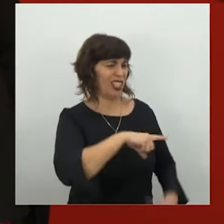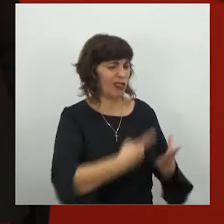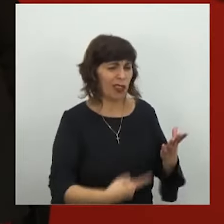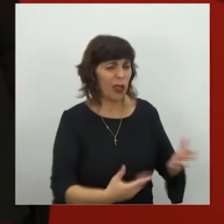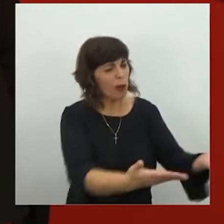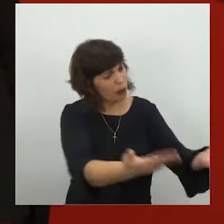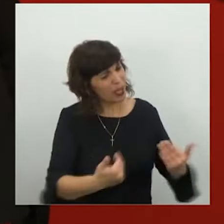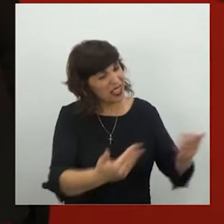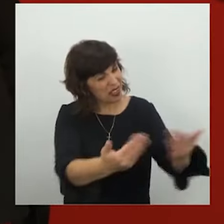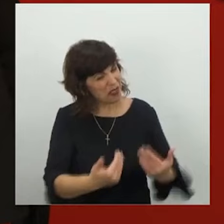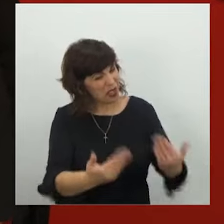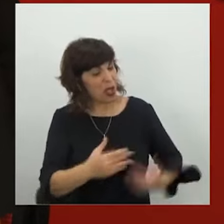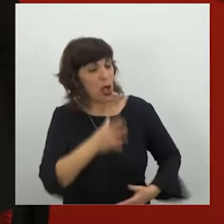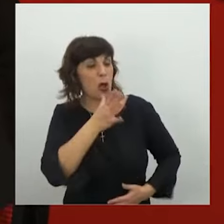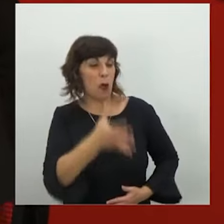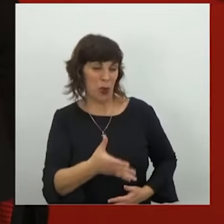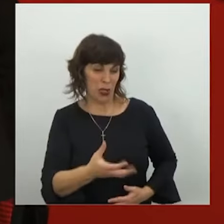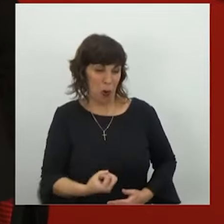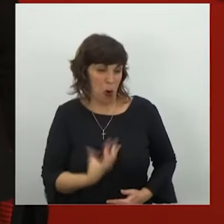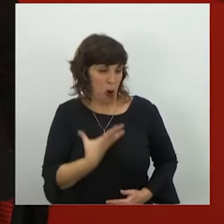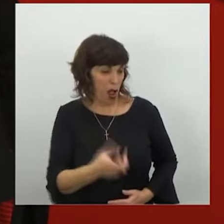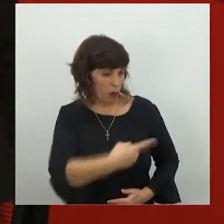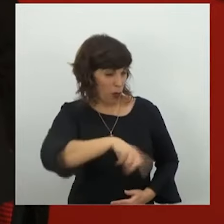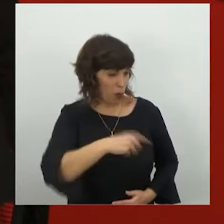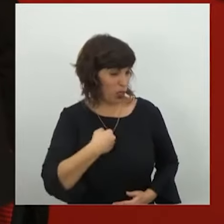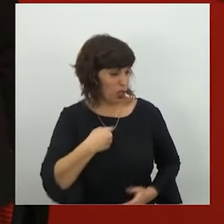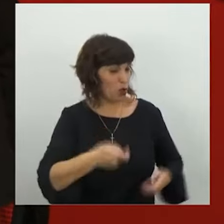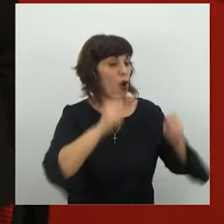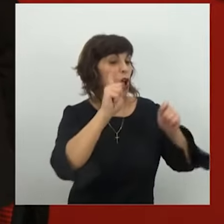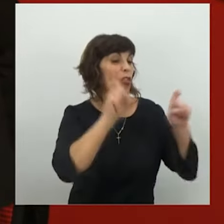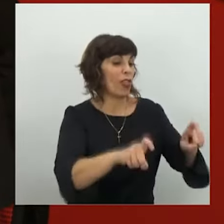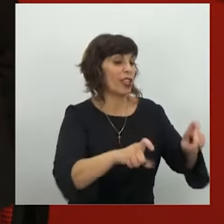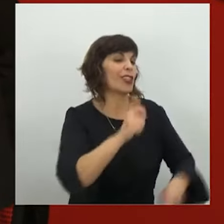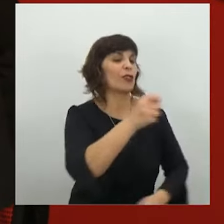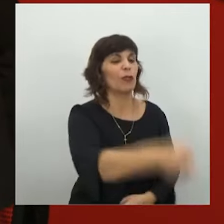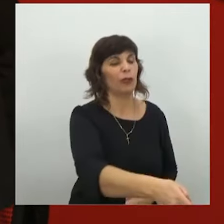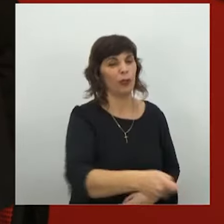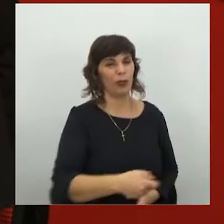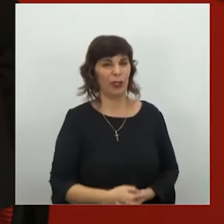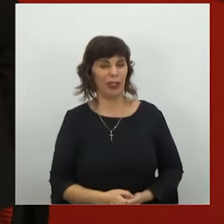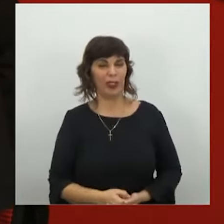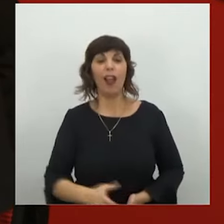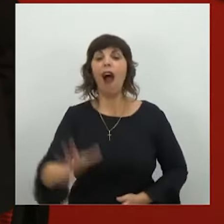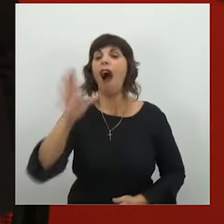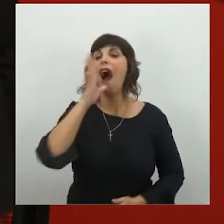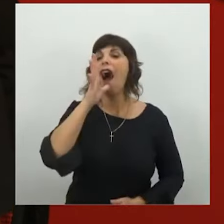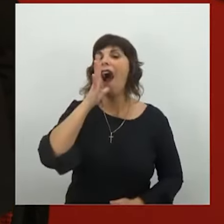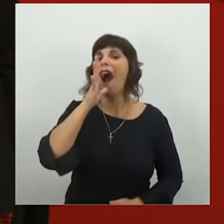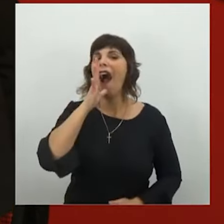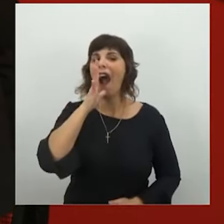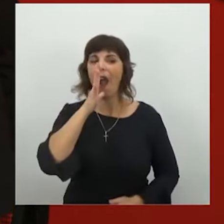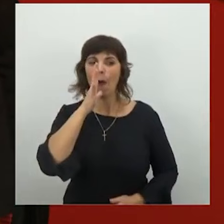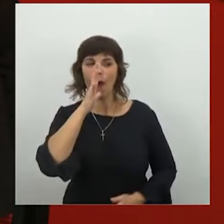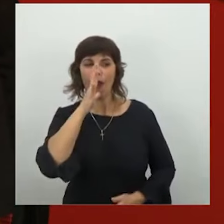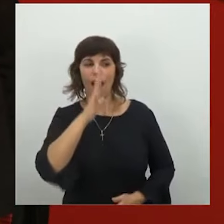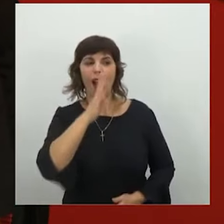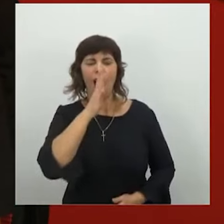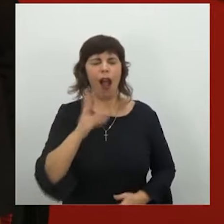almas. Y como dice Juan 7, agua, agua viva para vuestras almas.